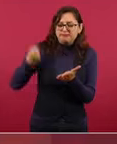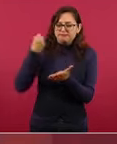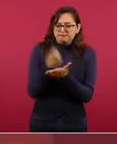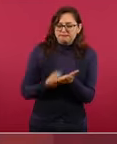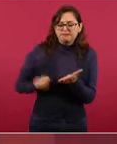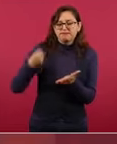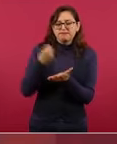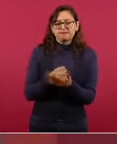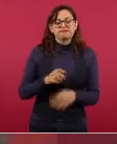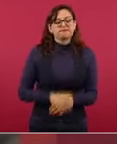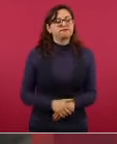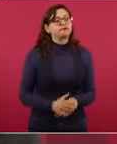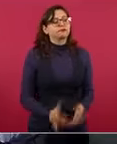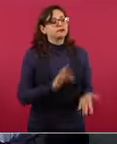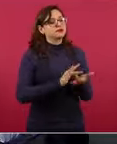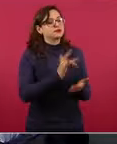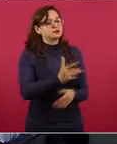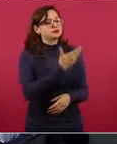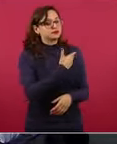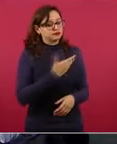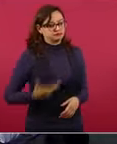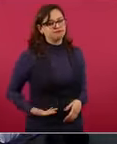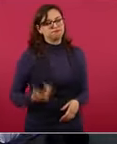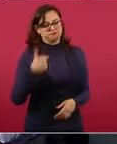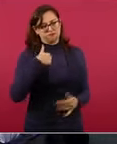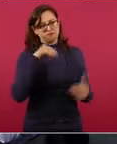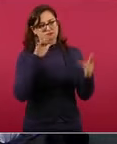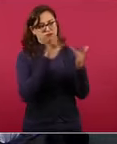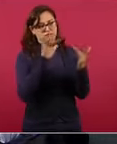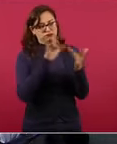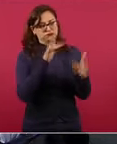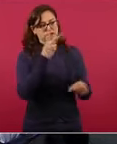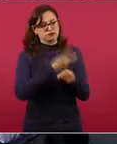gracias presiente buscaremos al subsector encinas gracias